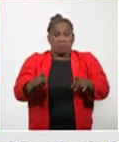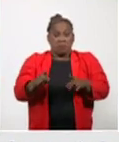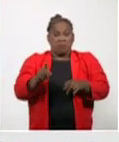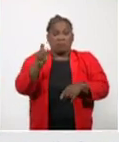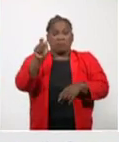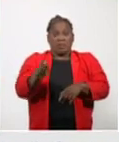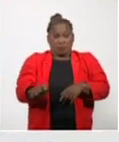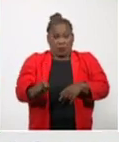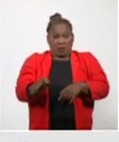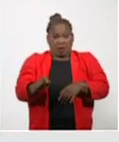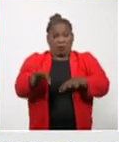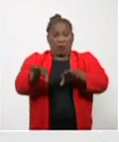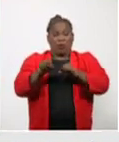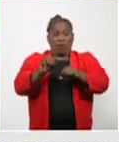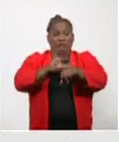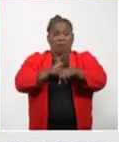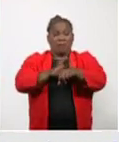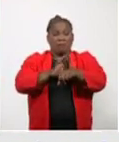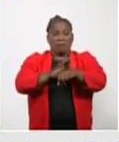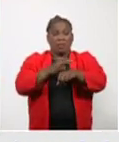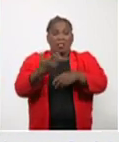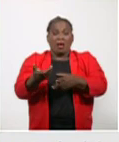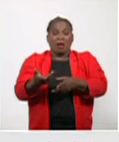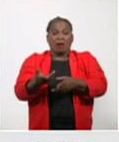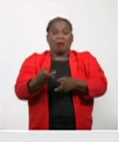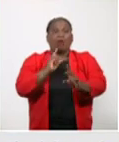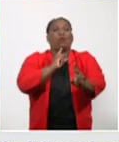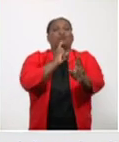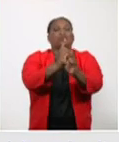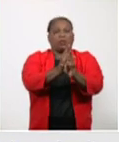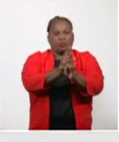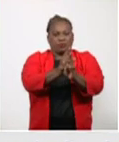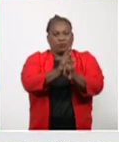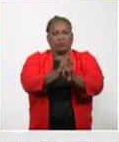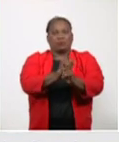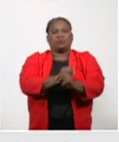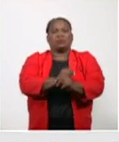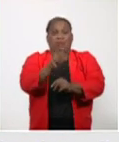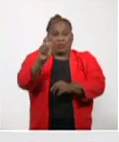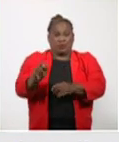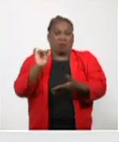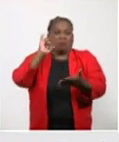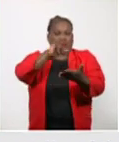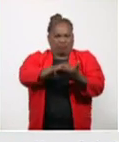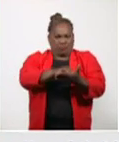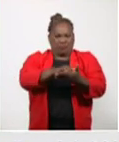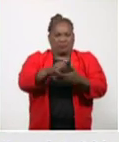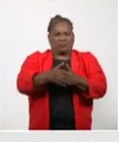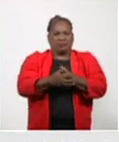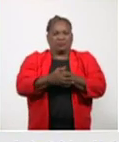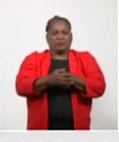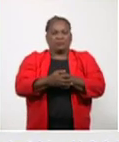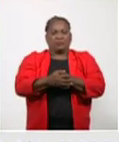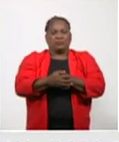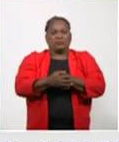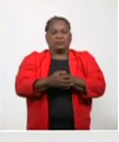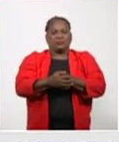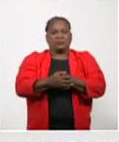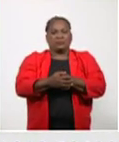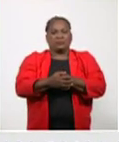infectado a punto de partida en el día de ayer, de los casos importados que tuvimos.